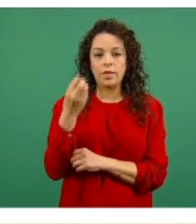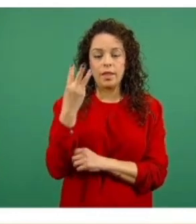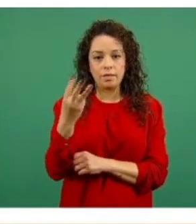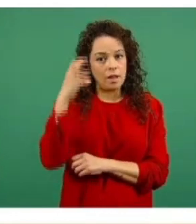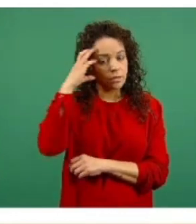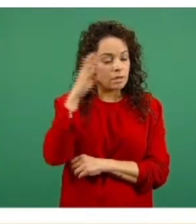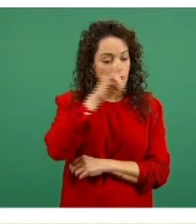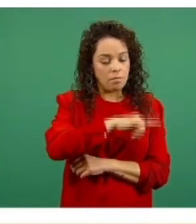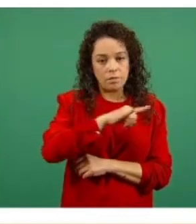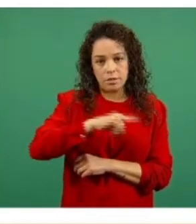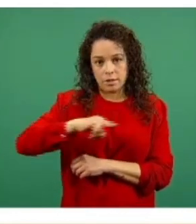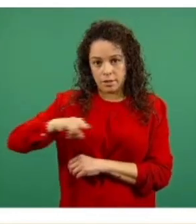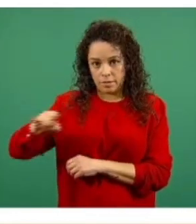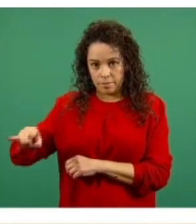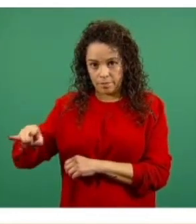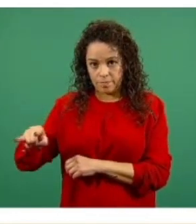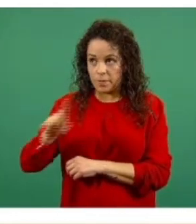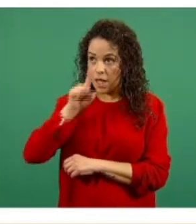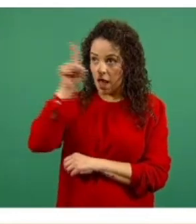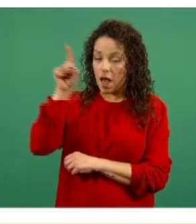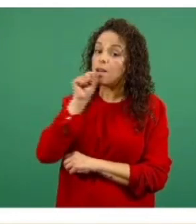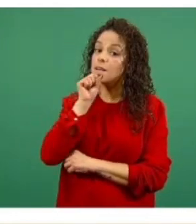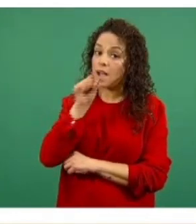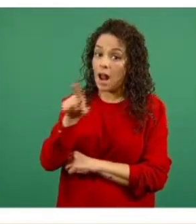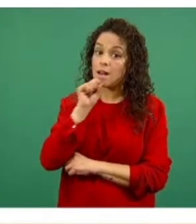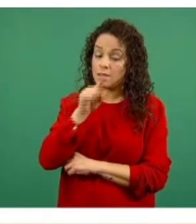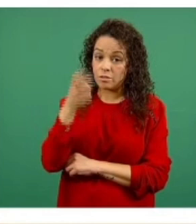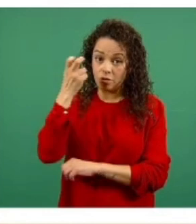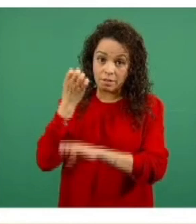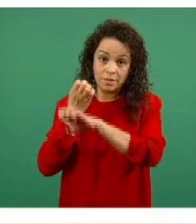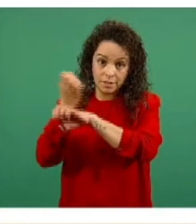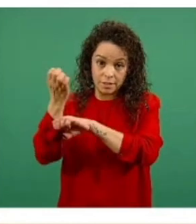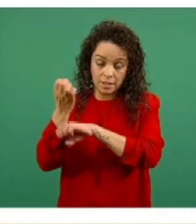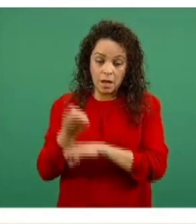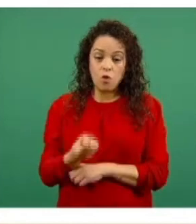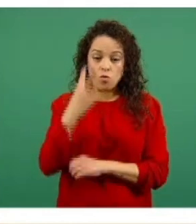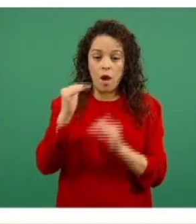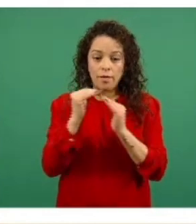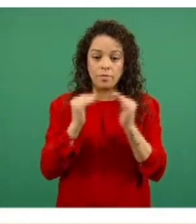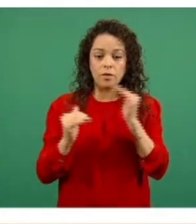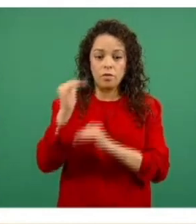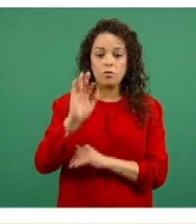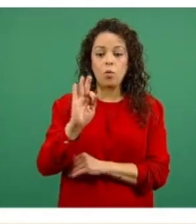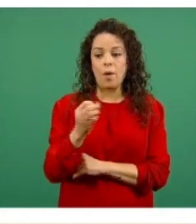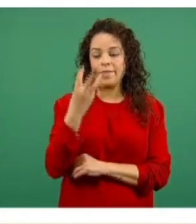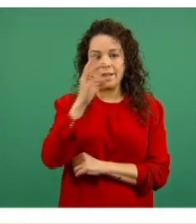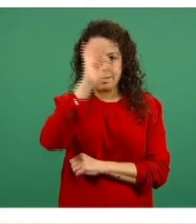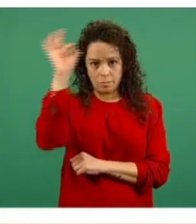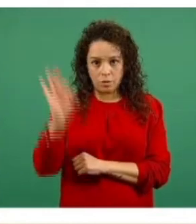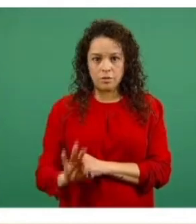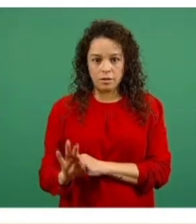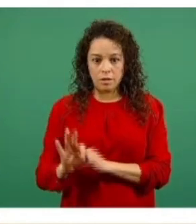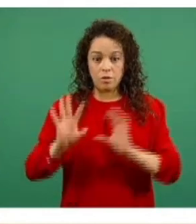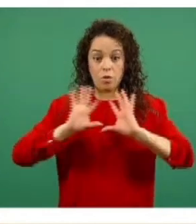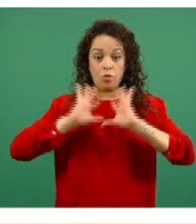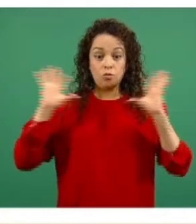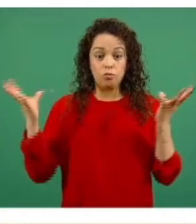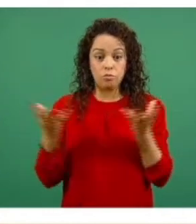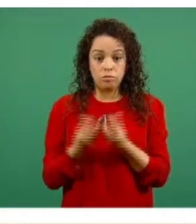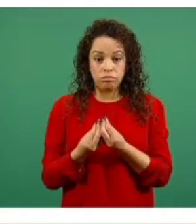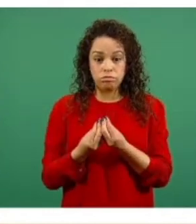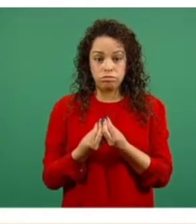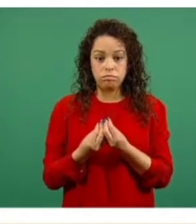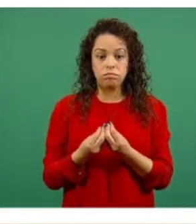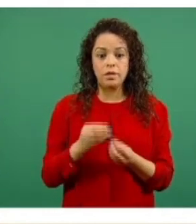1,853 camas en Jalisco. Es un crecimiento del 43%. Son